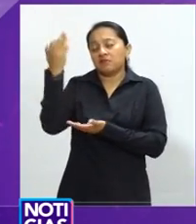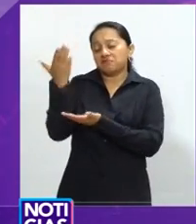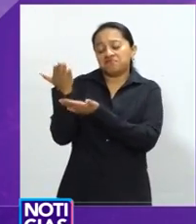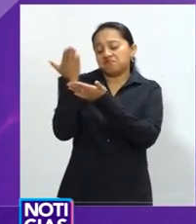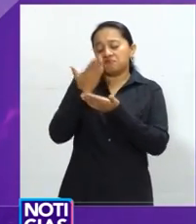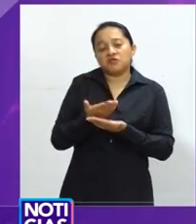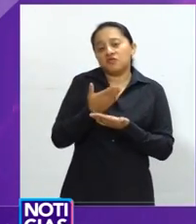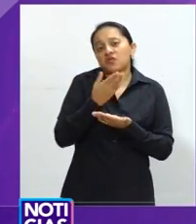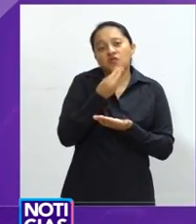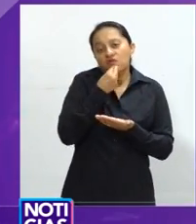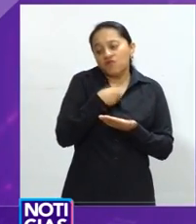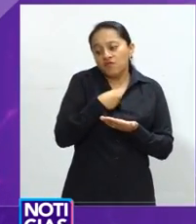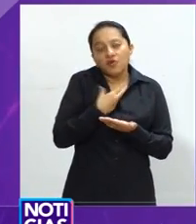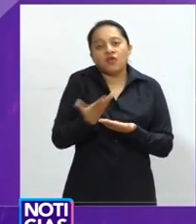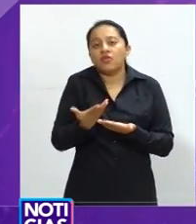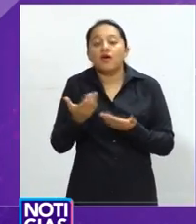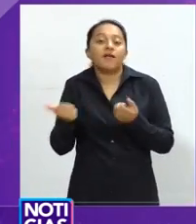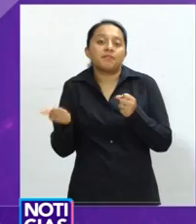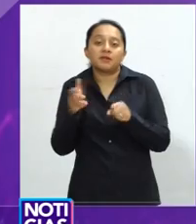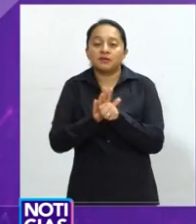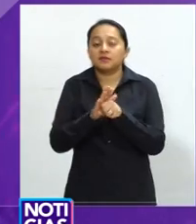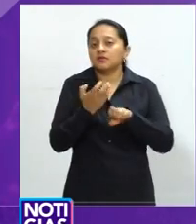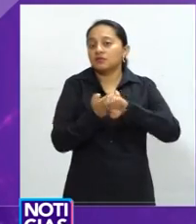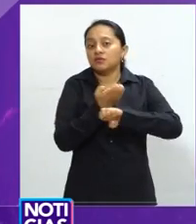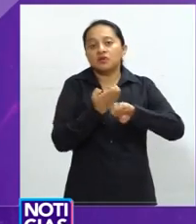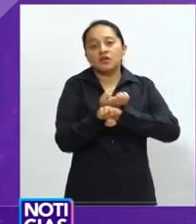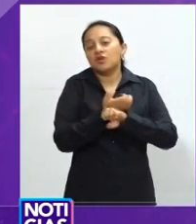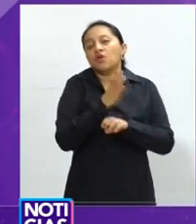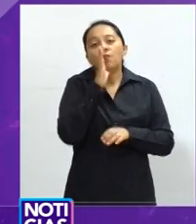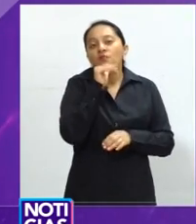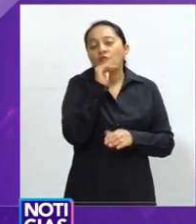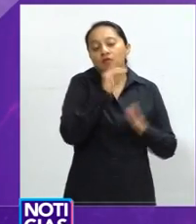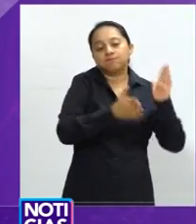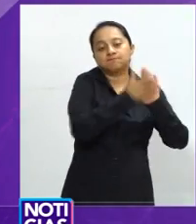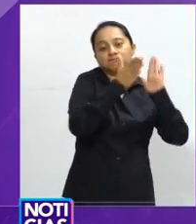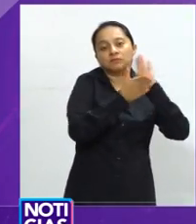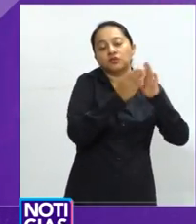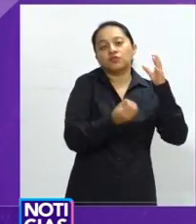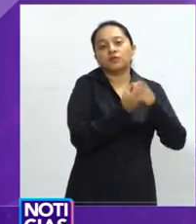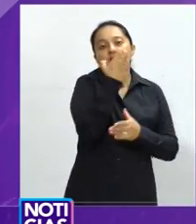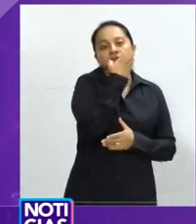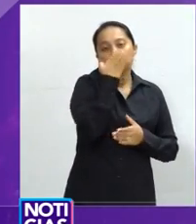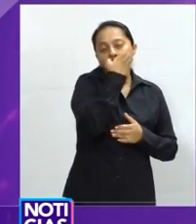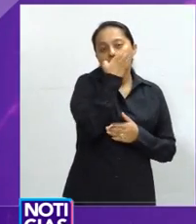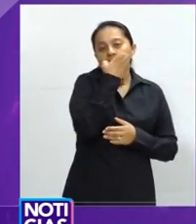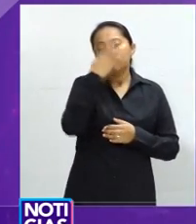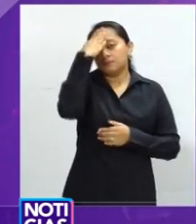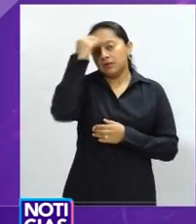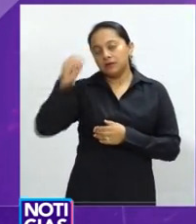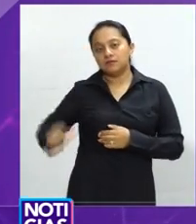imágenes de david feregrino informó para noticias rt que haydee wagner